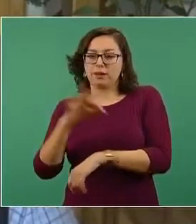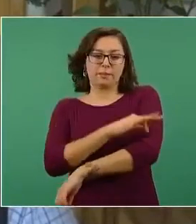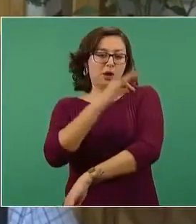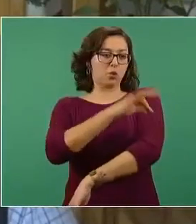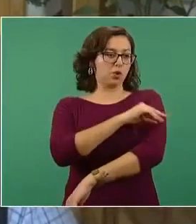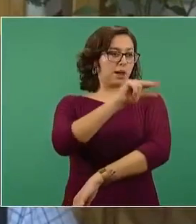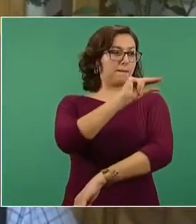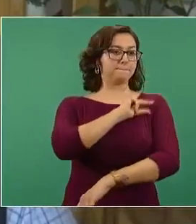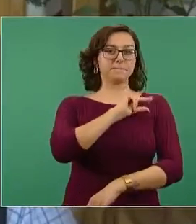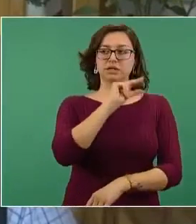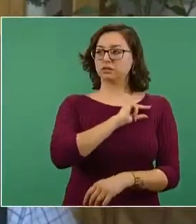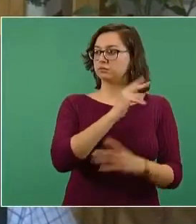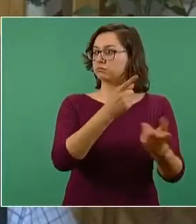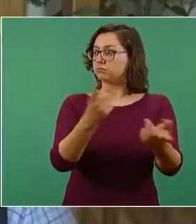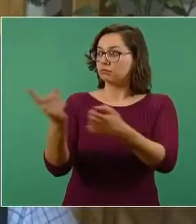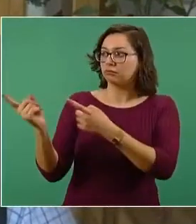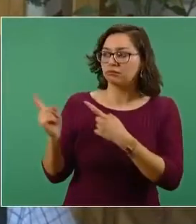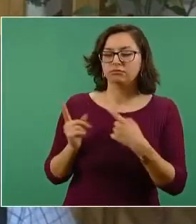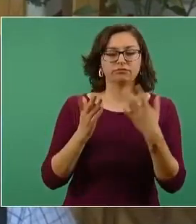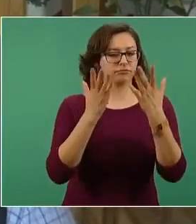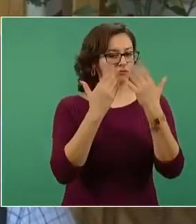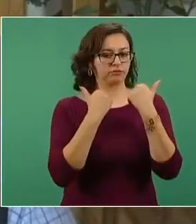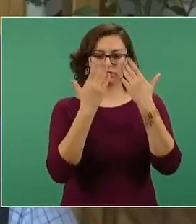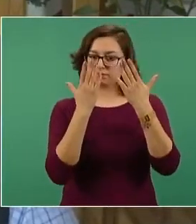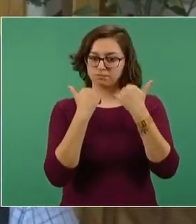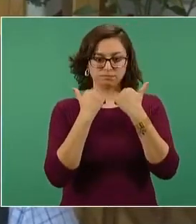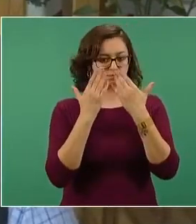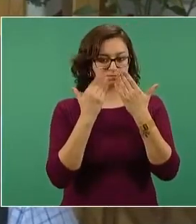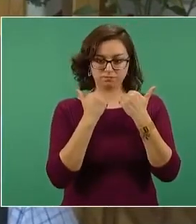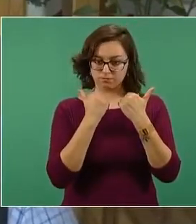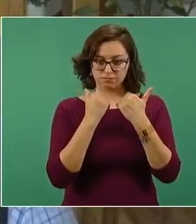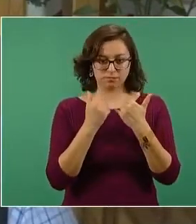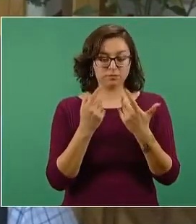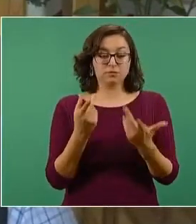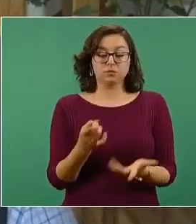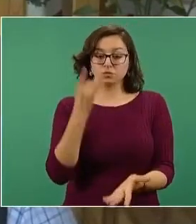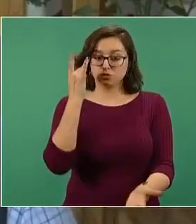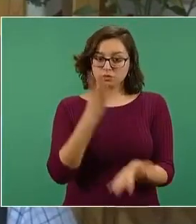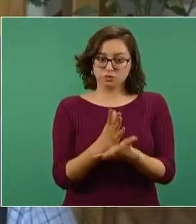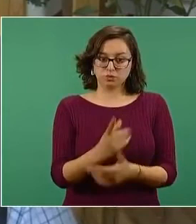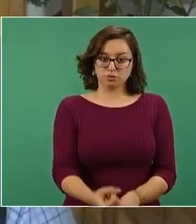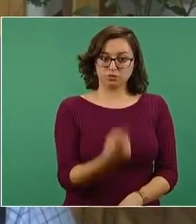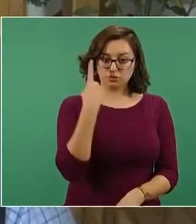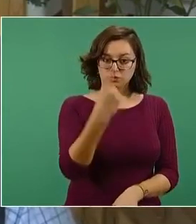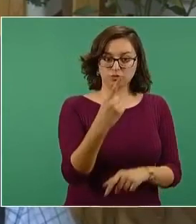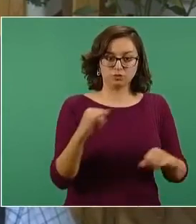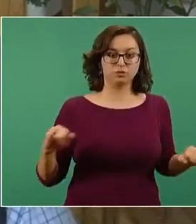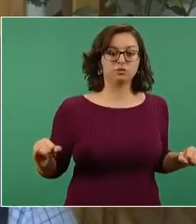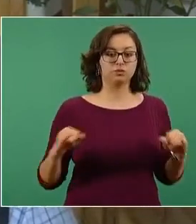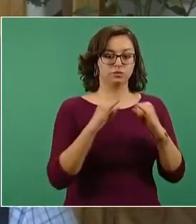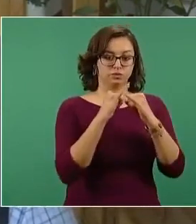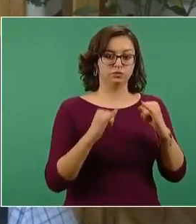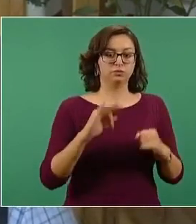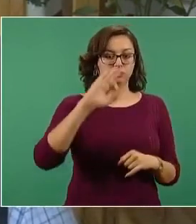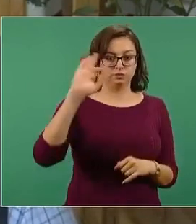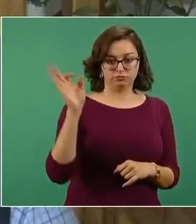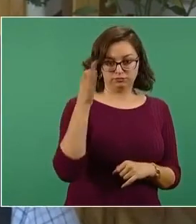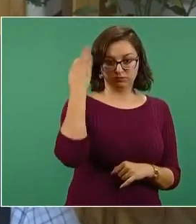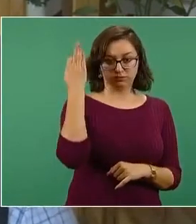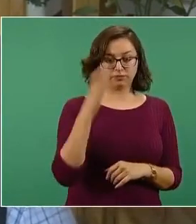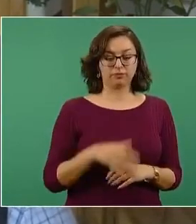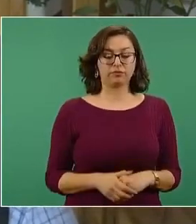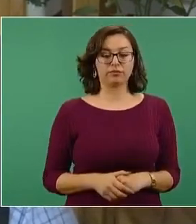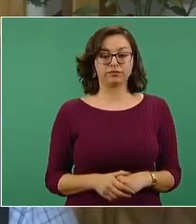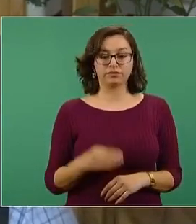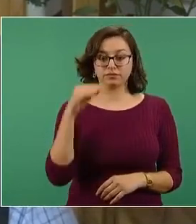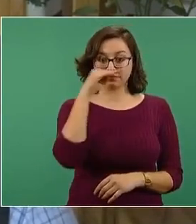no sea la institucional y la que se está aplicando a través de la Estrategia Nacional de Vacunación y que